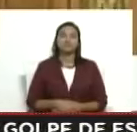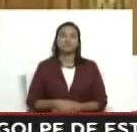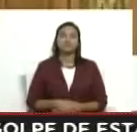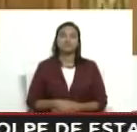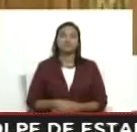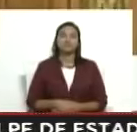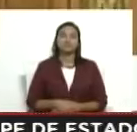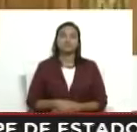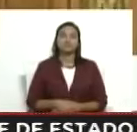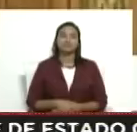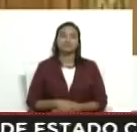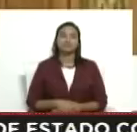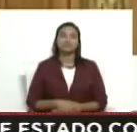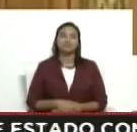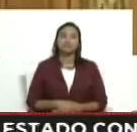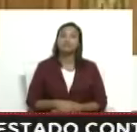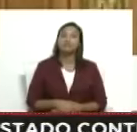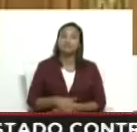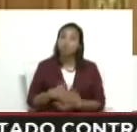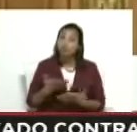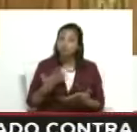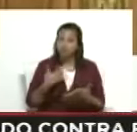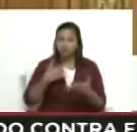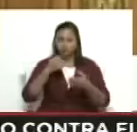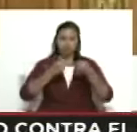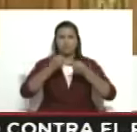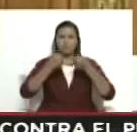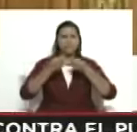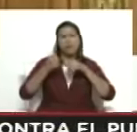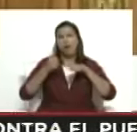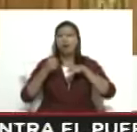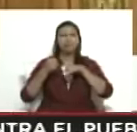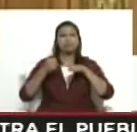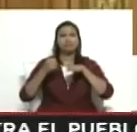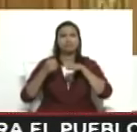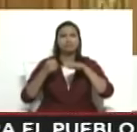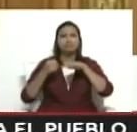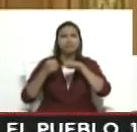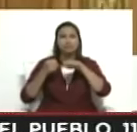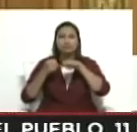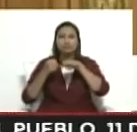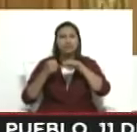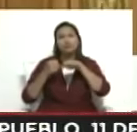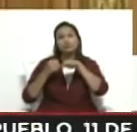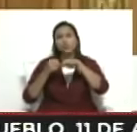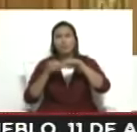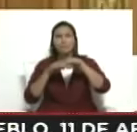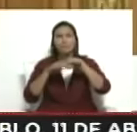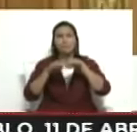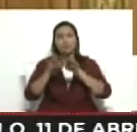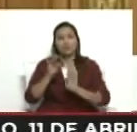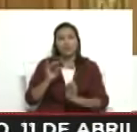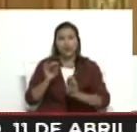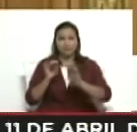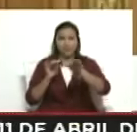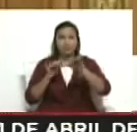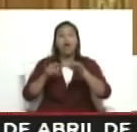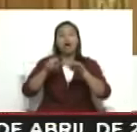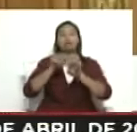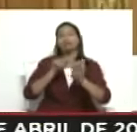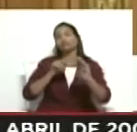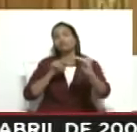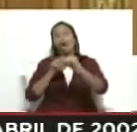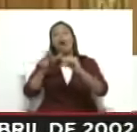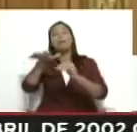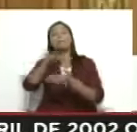cuando entramos, el gochillo manejando su carro, papá, y nosotros llegamos, y cuando entramos por ahí, por la rampita esa que está en Plaza Sucre, de la